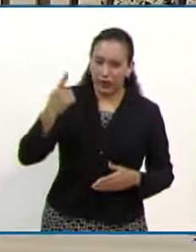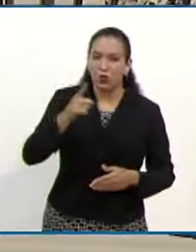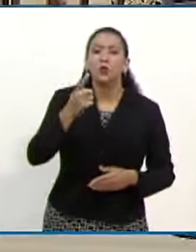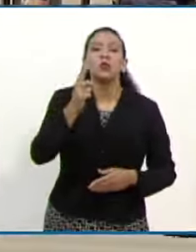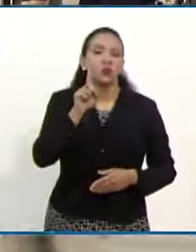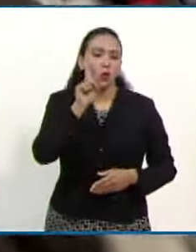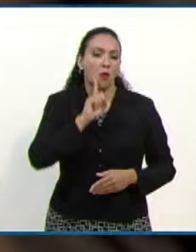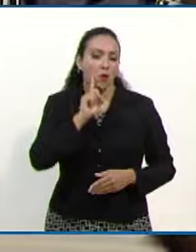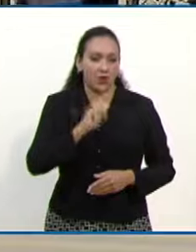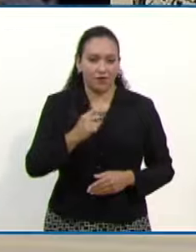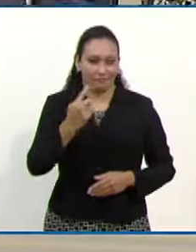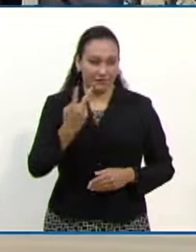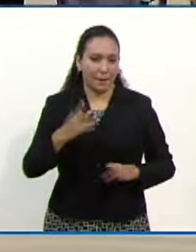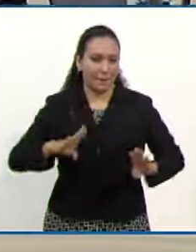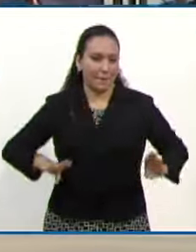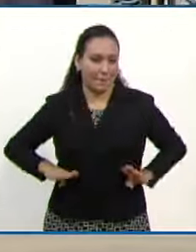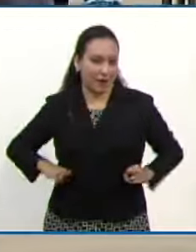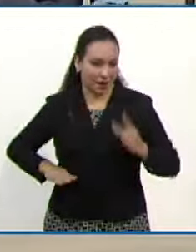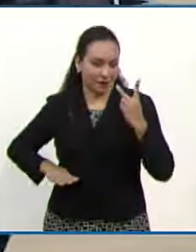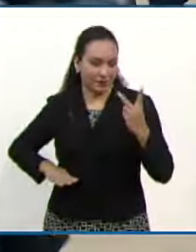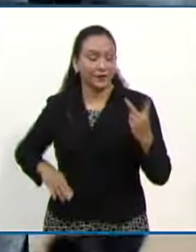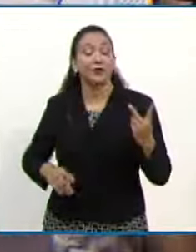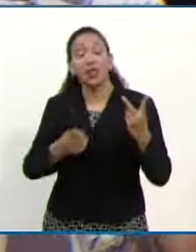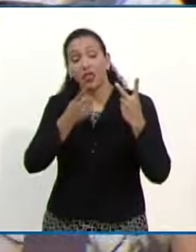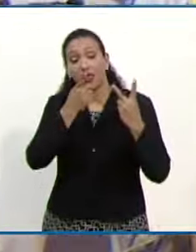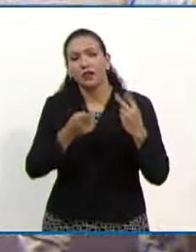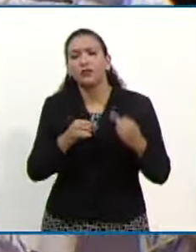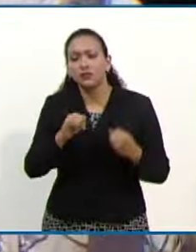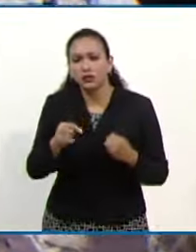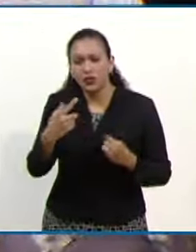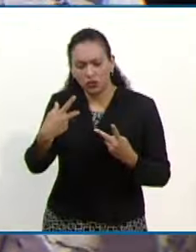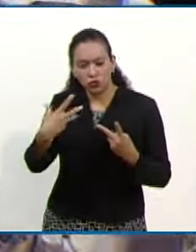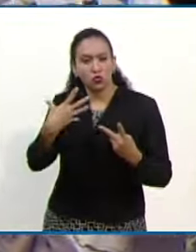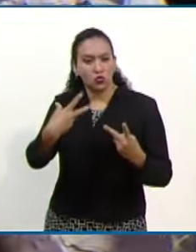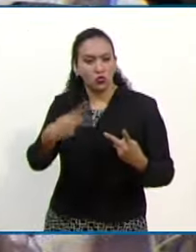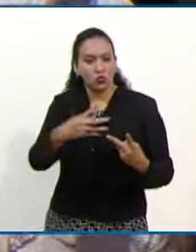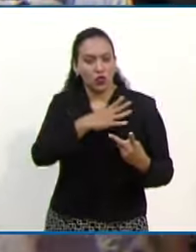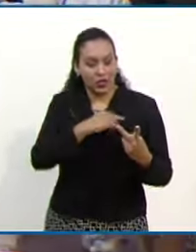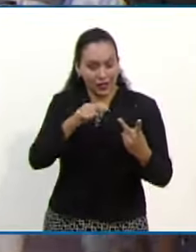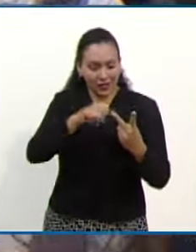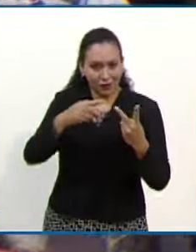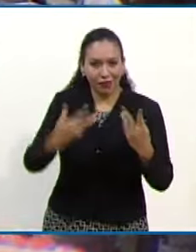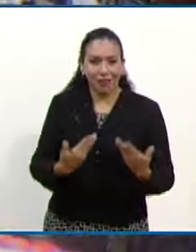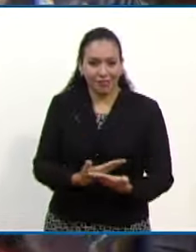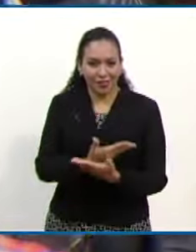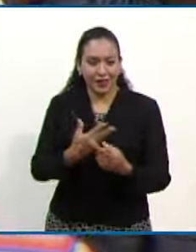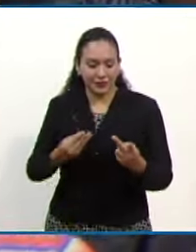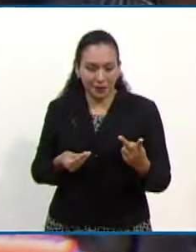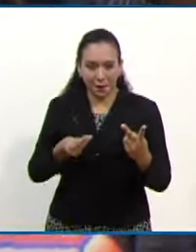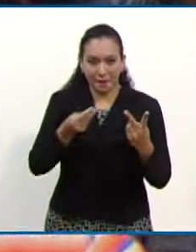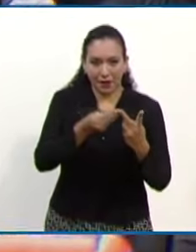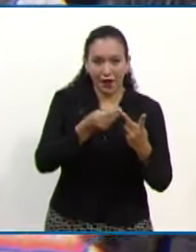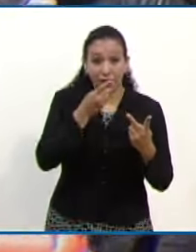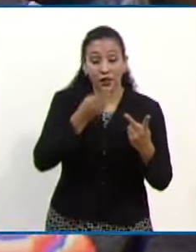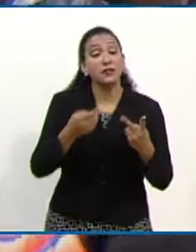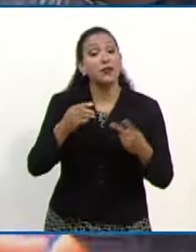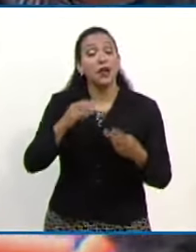mujeres que solicitó en su entidad el registro de un menor nacido de una de ellas, reconociéndolo como hijo de